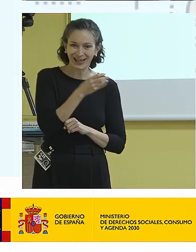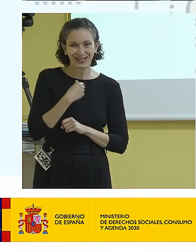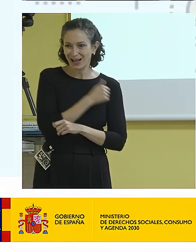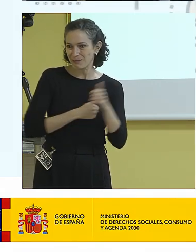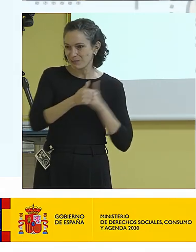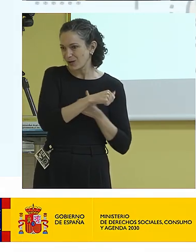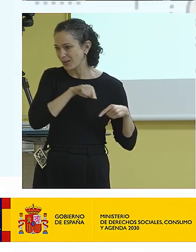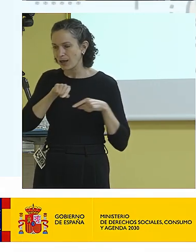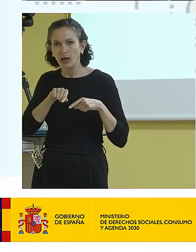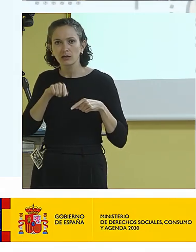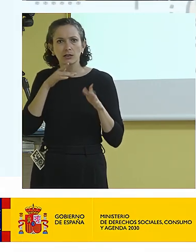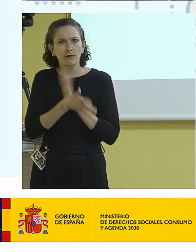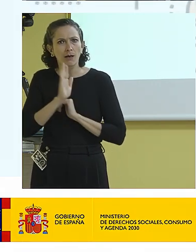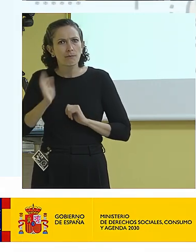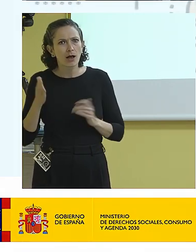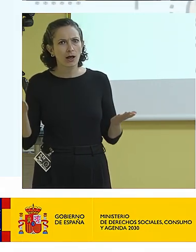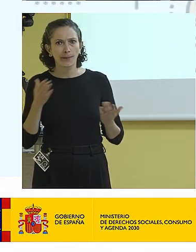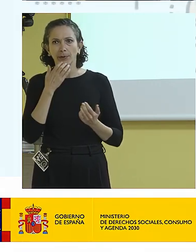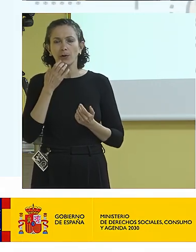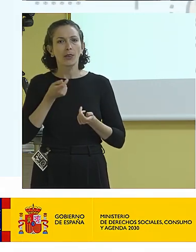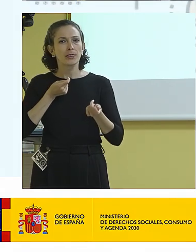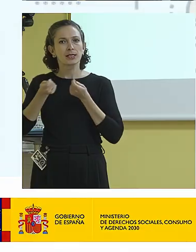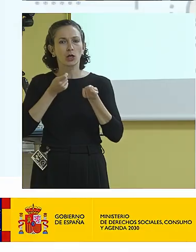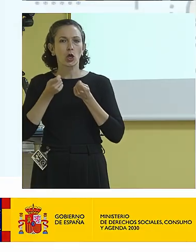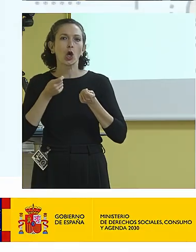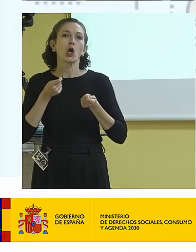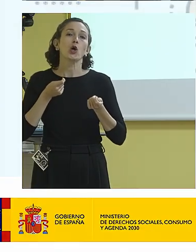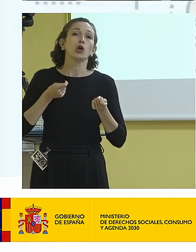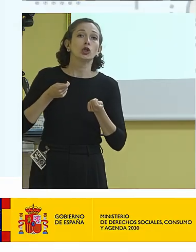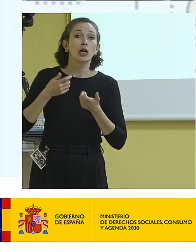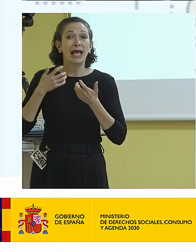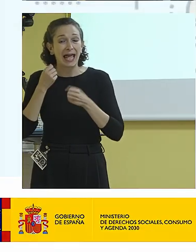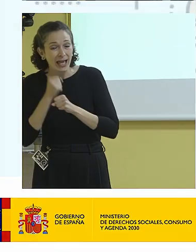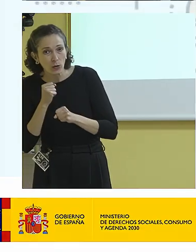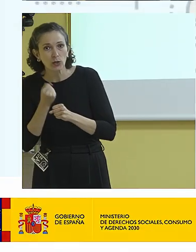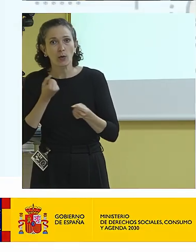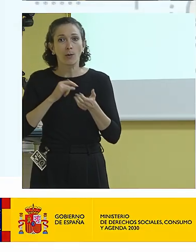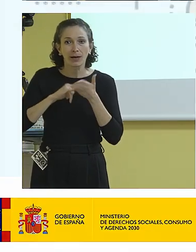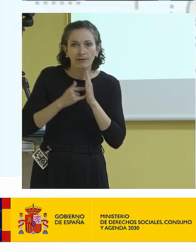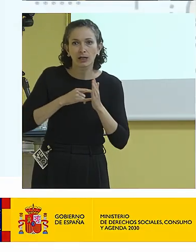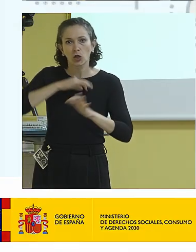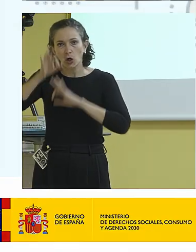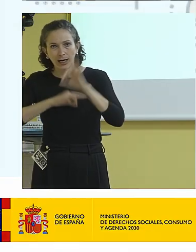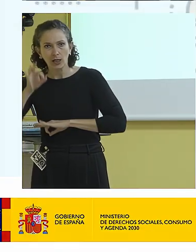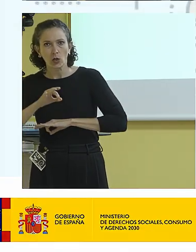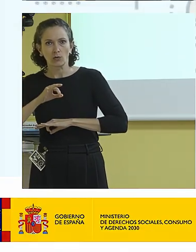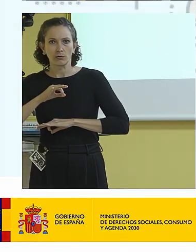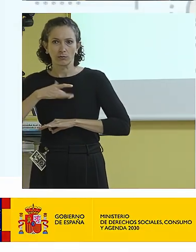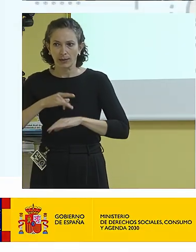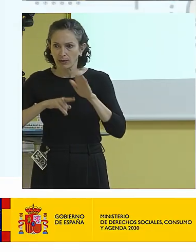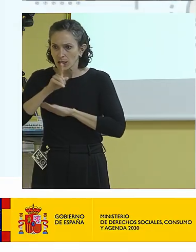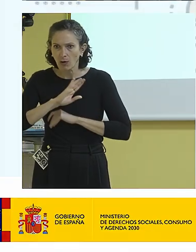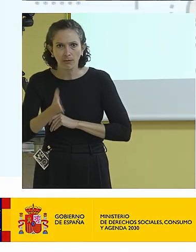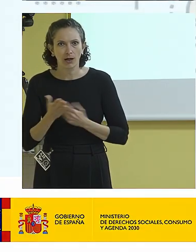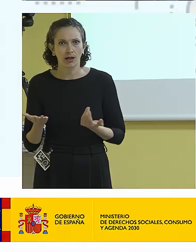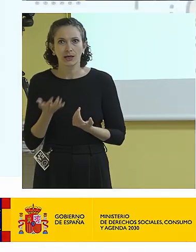es una cosa que afecta a un desarrollo del control ejecutivo, de la planificación, de la organización. Si le estás restando eso porque